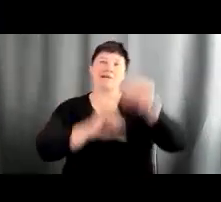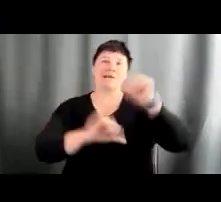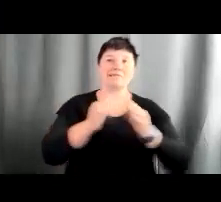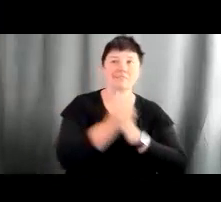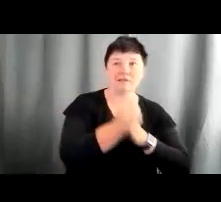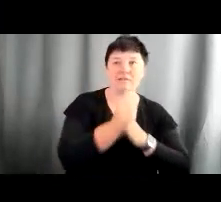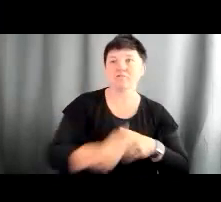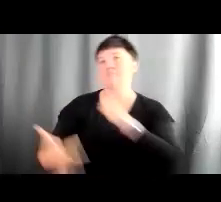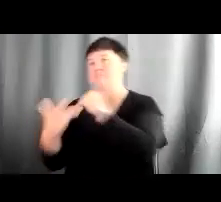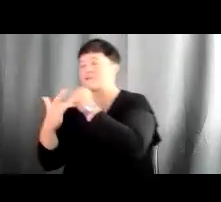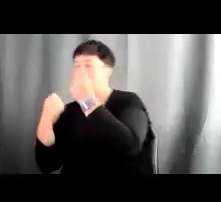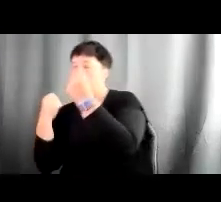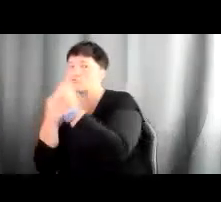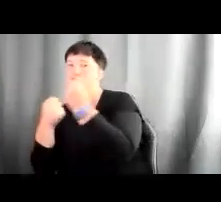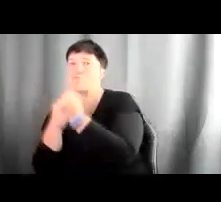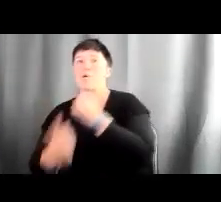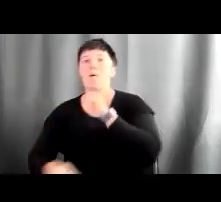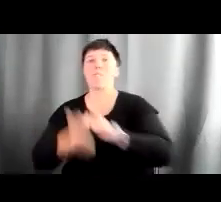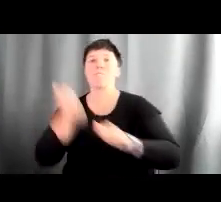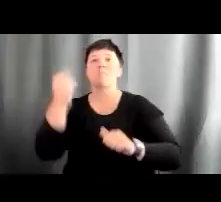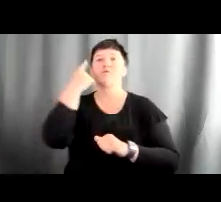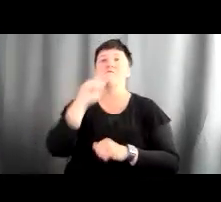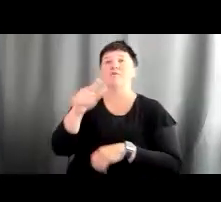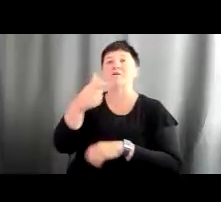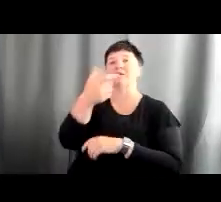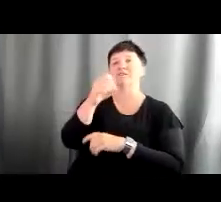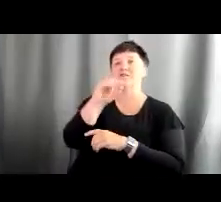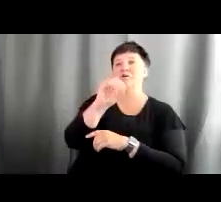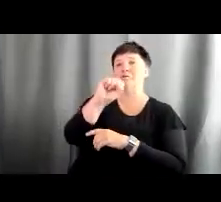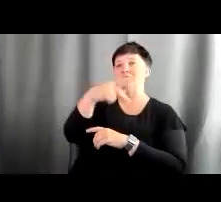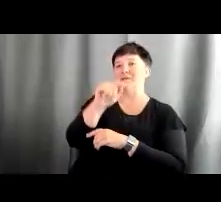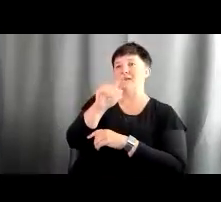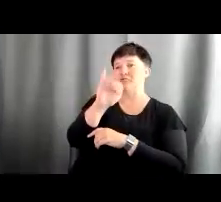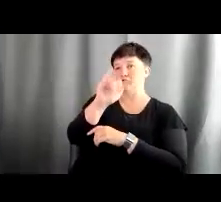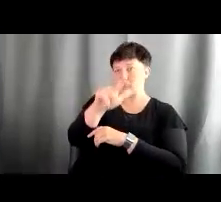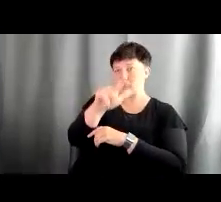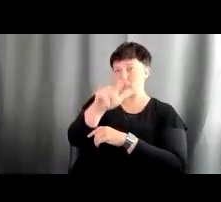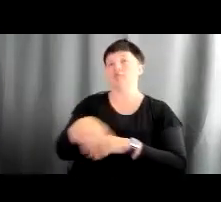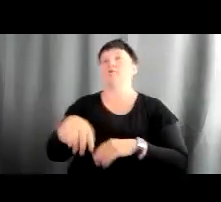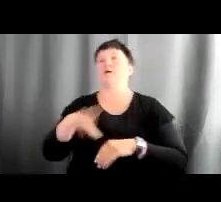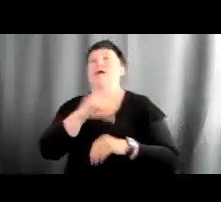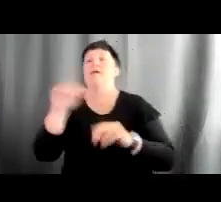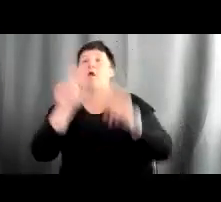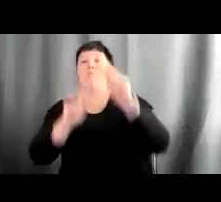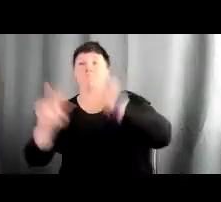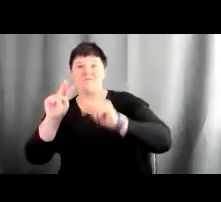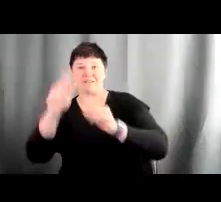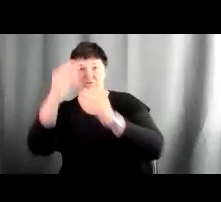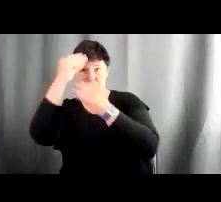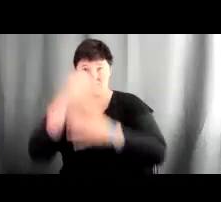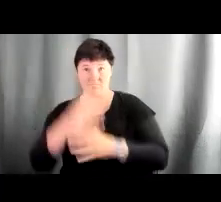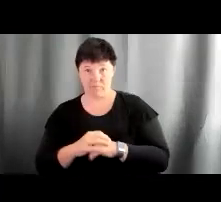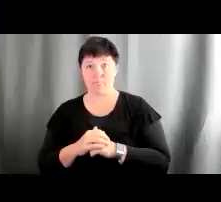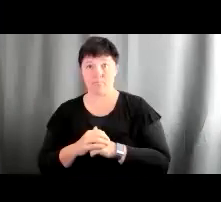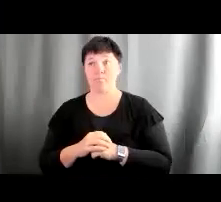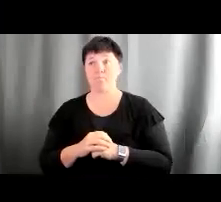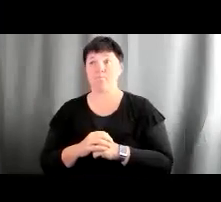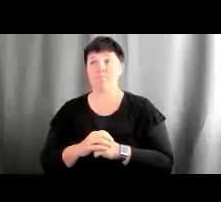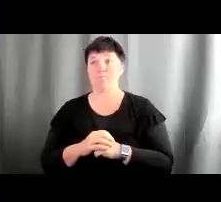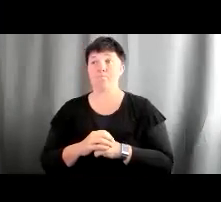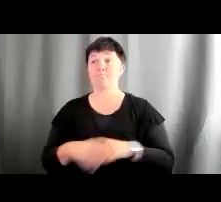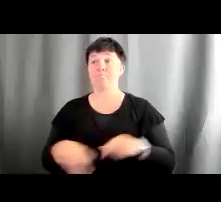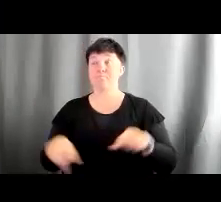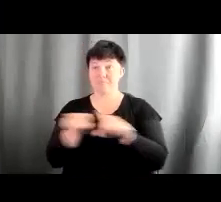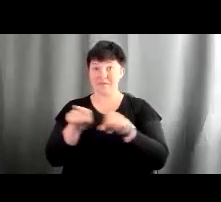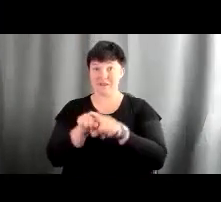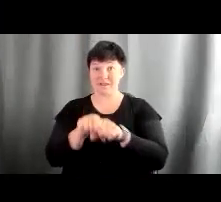proporcionar liderazgo científico, soporte técnico, principalmente para datos geoespaciales, teledetección y observación de la Tierra. Así que